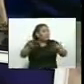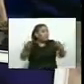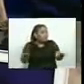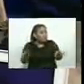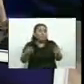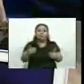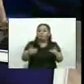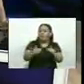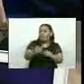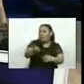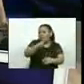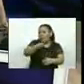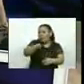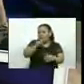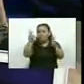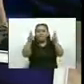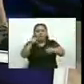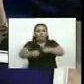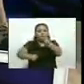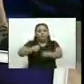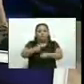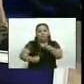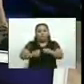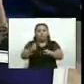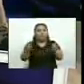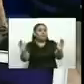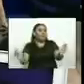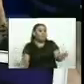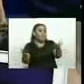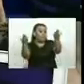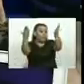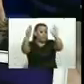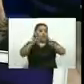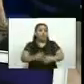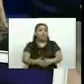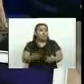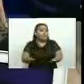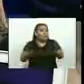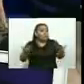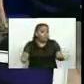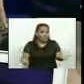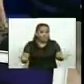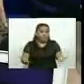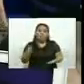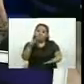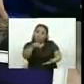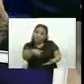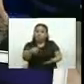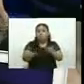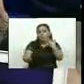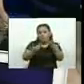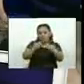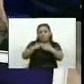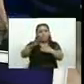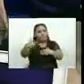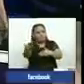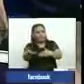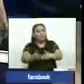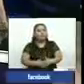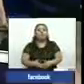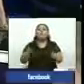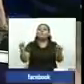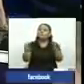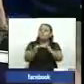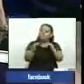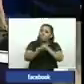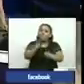forma no pueden hacer falta los deportes y el mundo del espectáculo. Así que eso le vamos a estar comentando más adelante. También